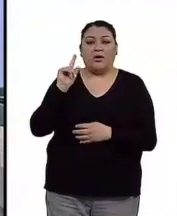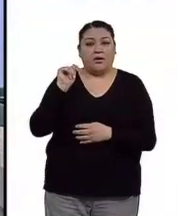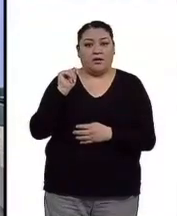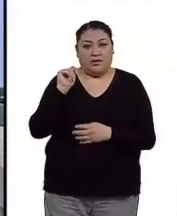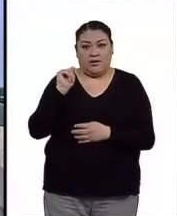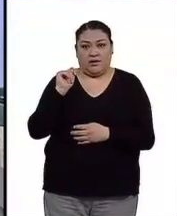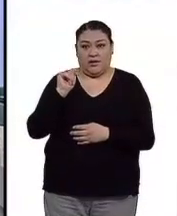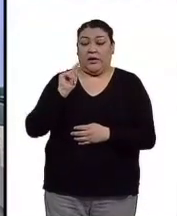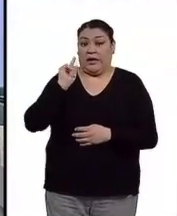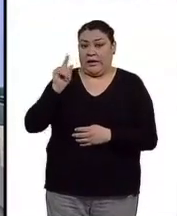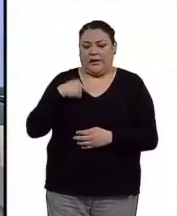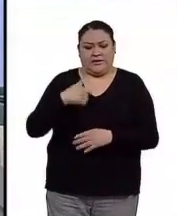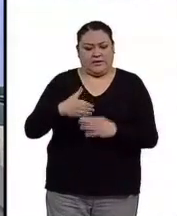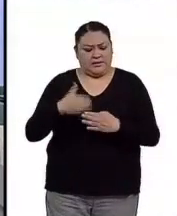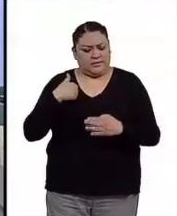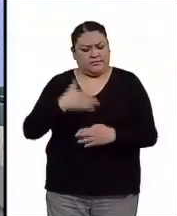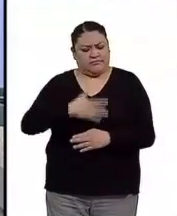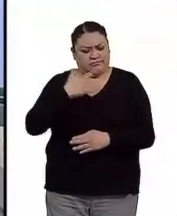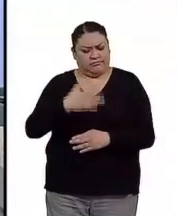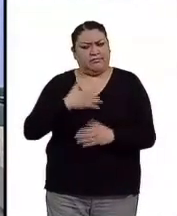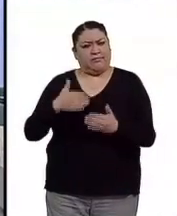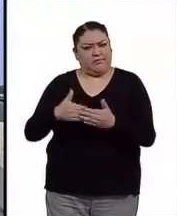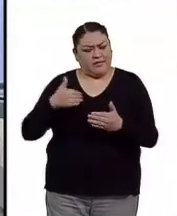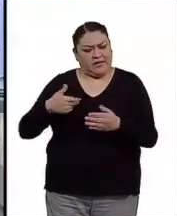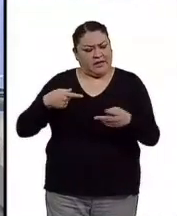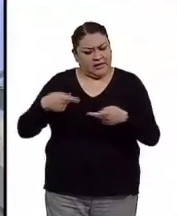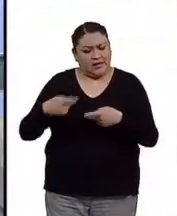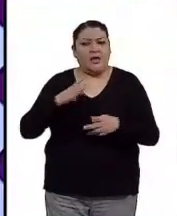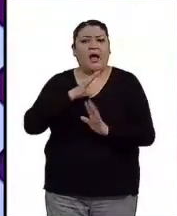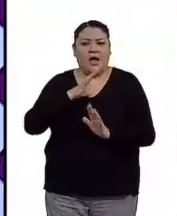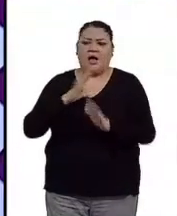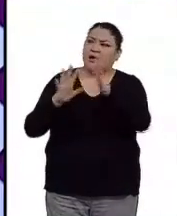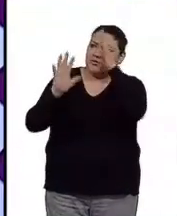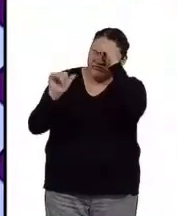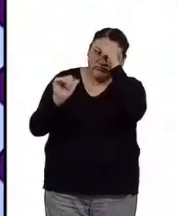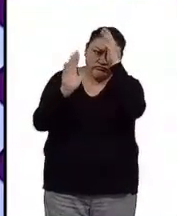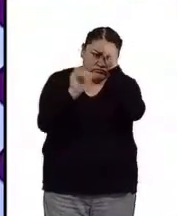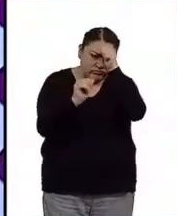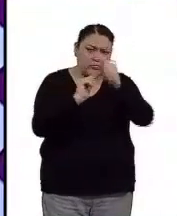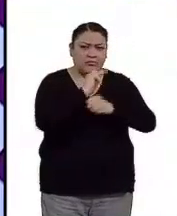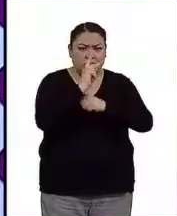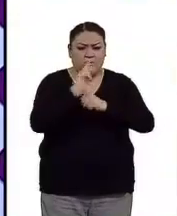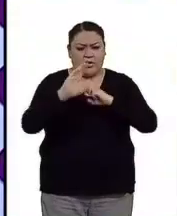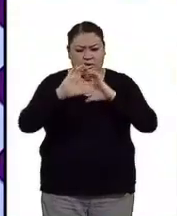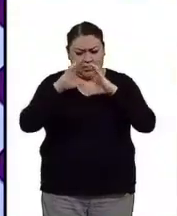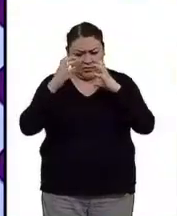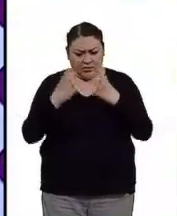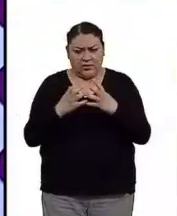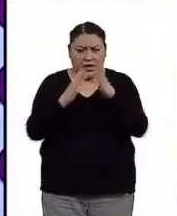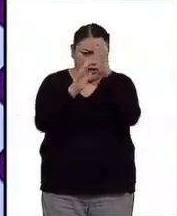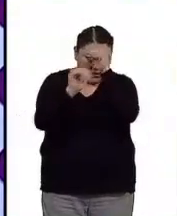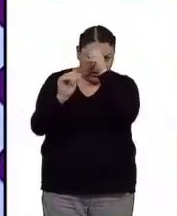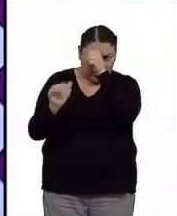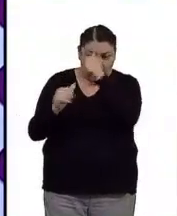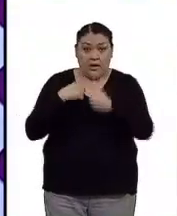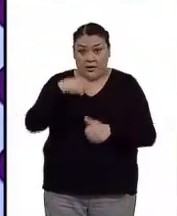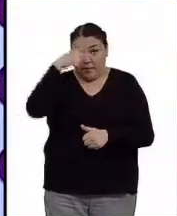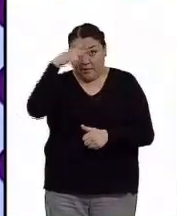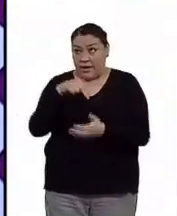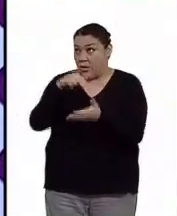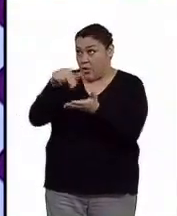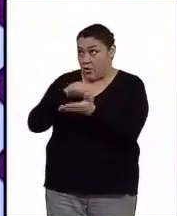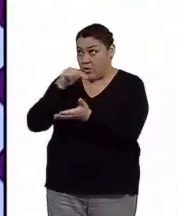Trabajo, se han generado pues varios convenios internacionales, pocos de ellos firmados por el